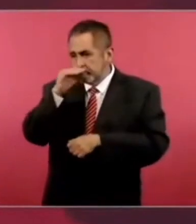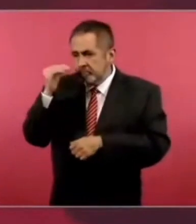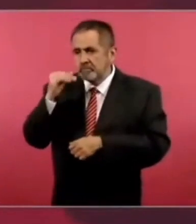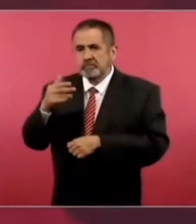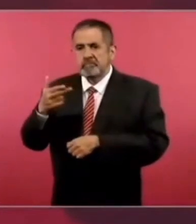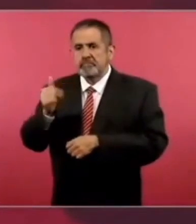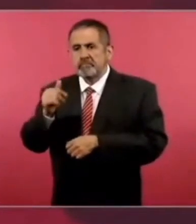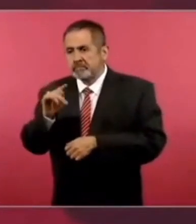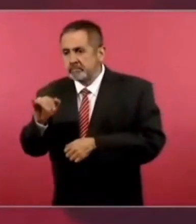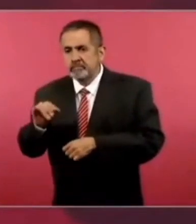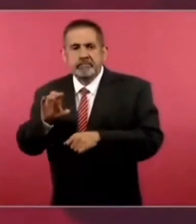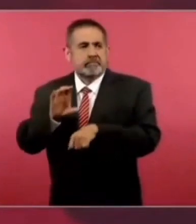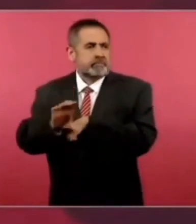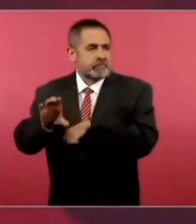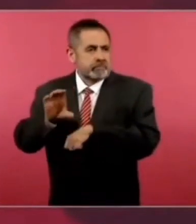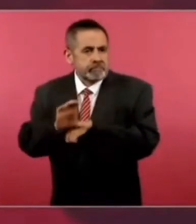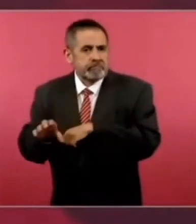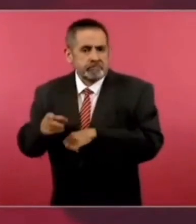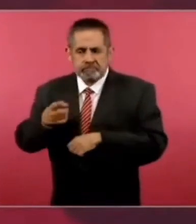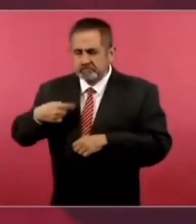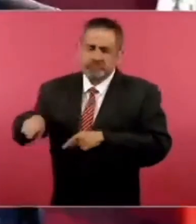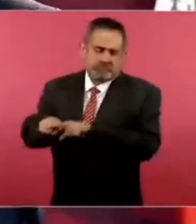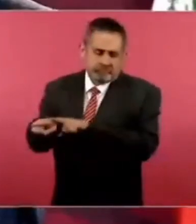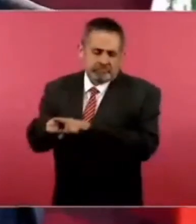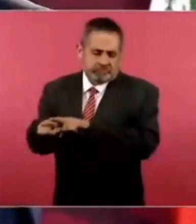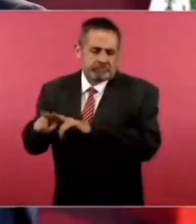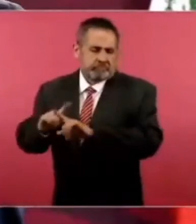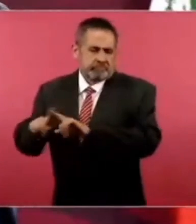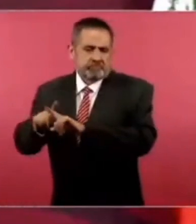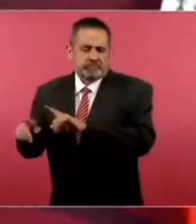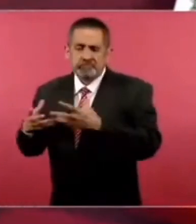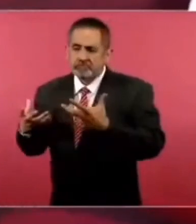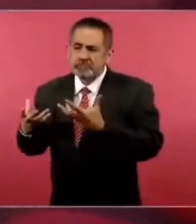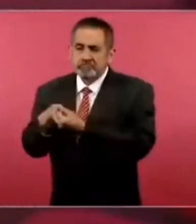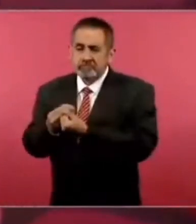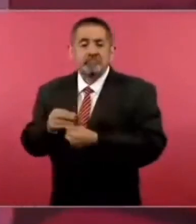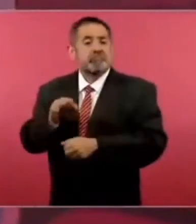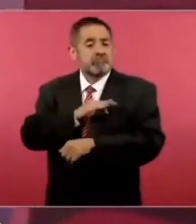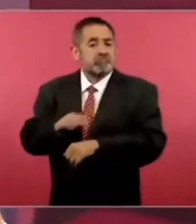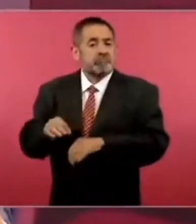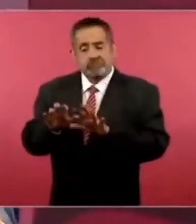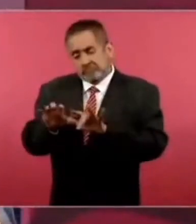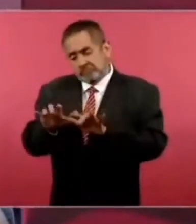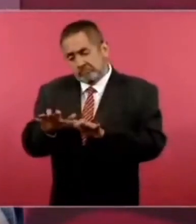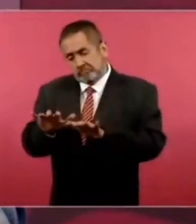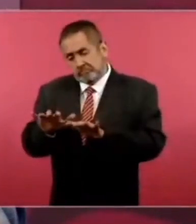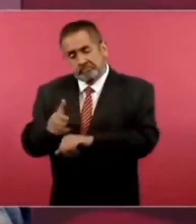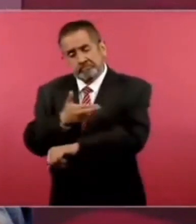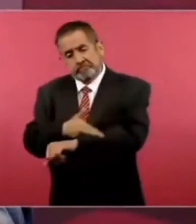haitianos, colombianos, de otras nacionalidades, pueden hacer sus trámites